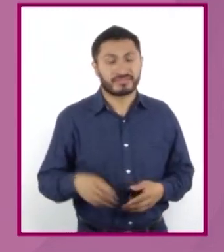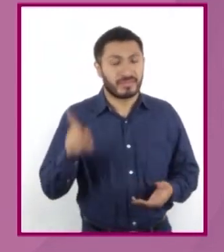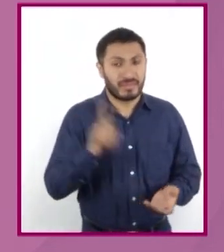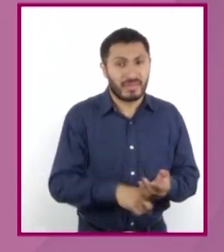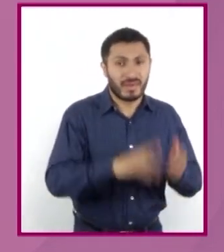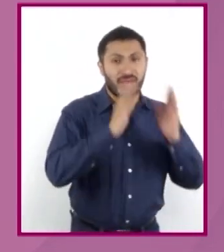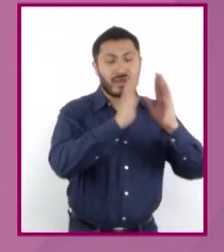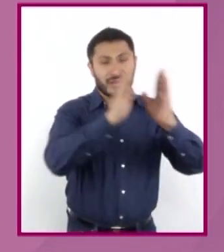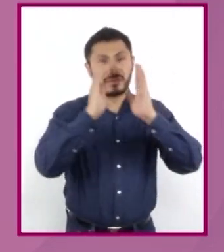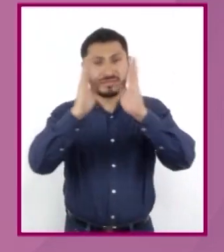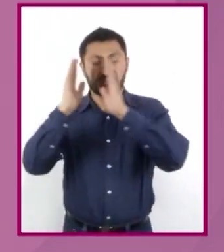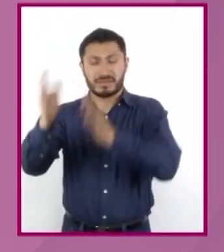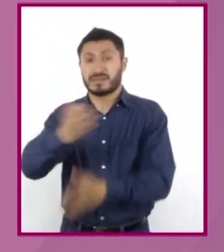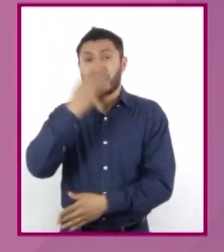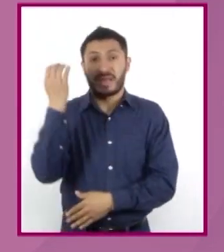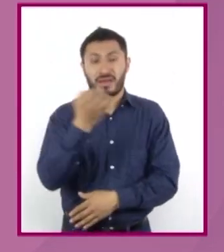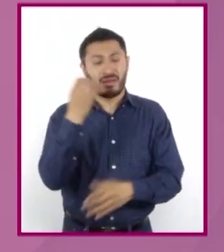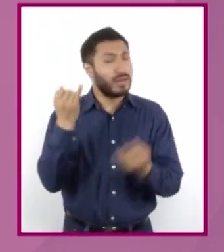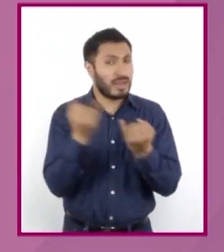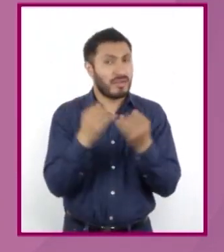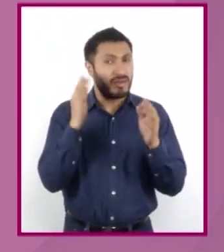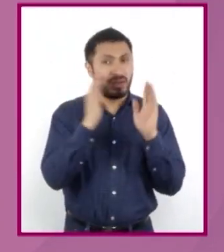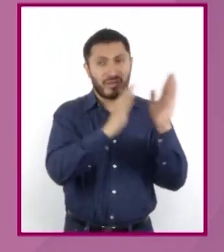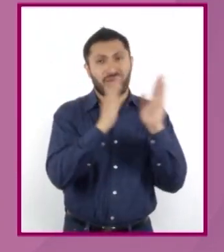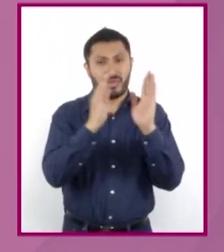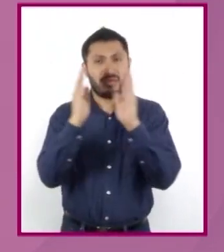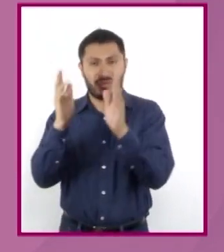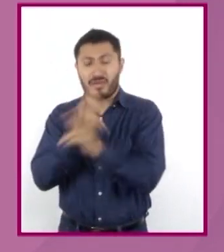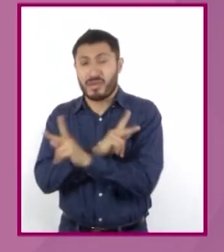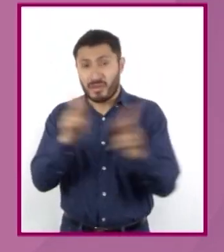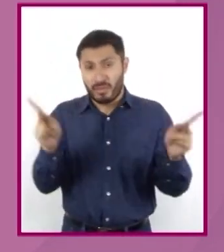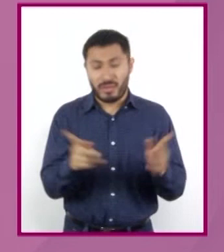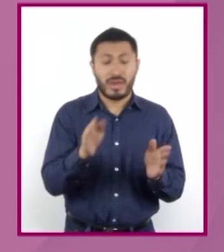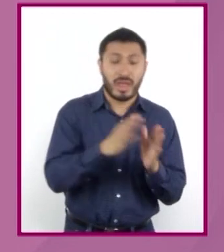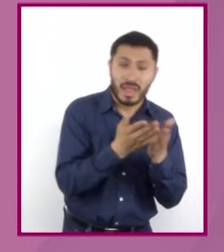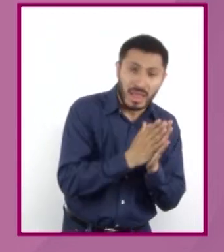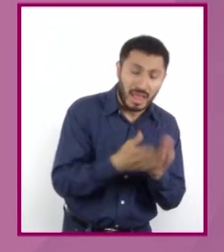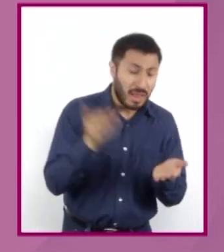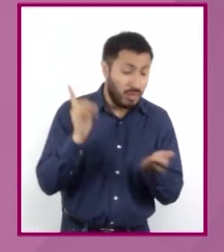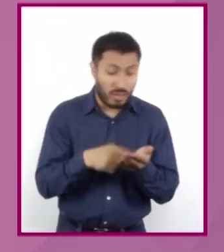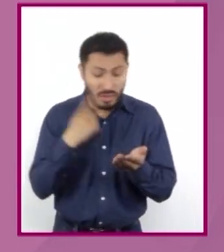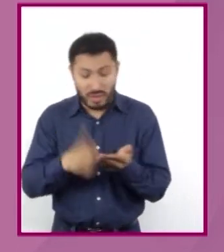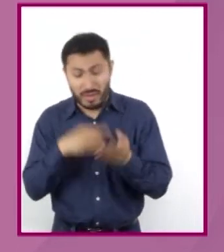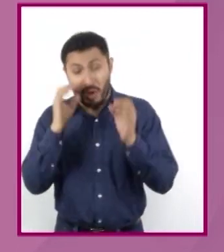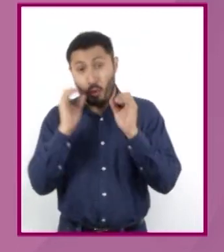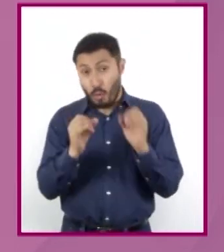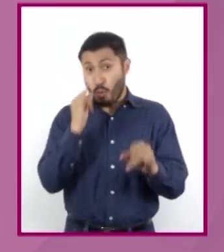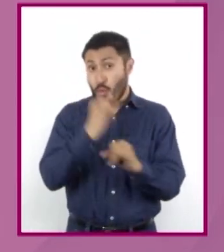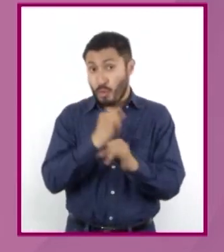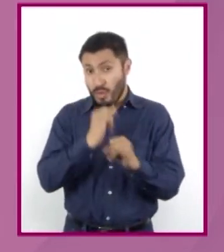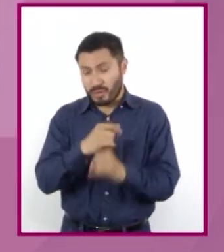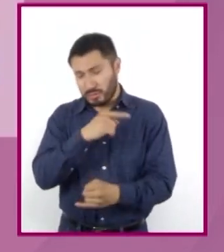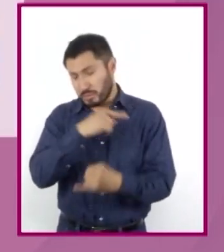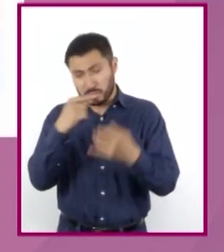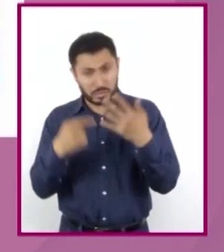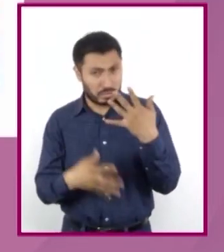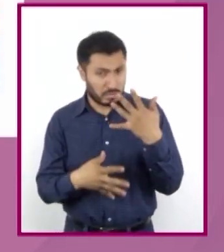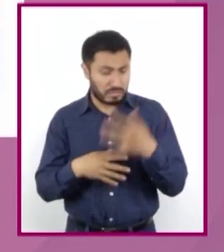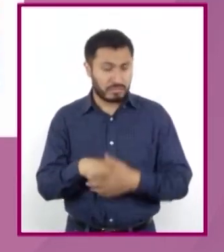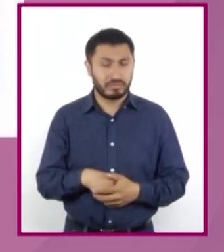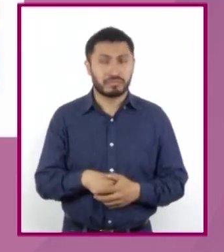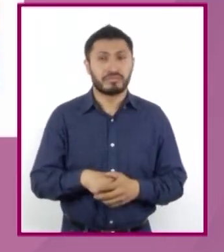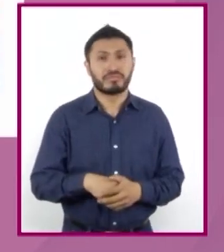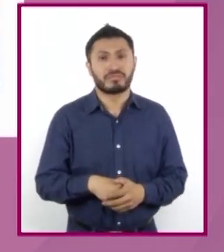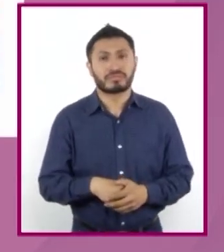biblioteca escolar y bibliotecas públicas, libros, revistas o Internet, entre otros.